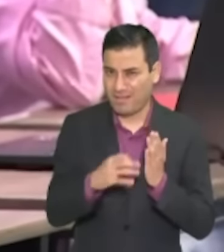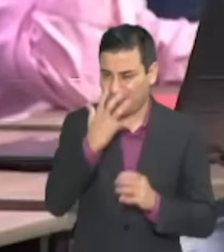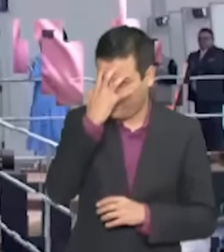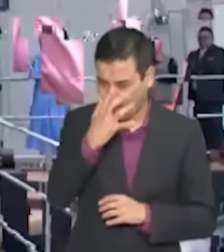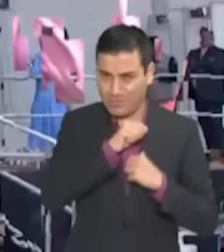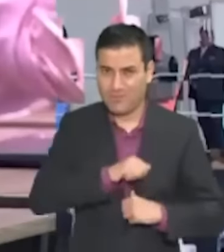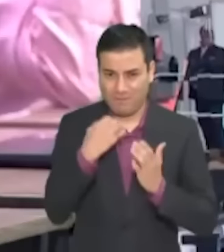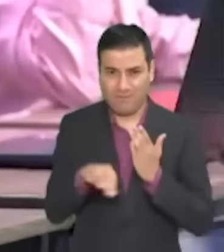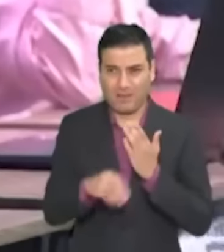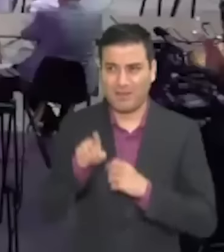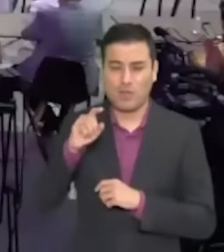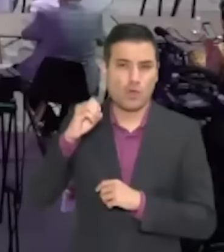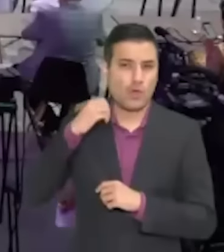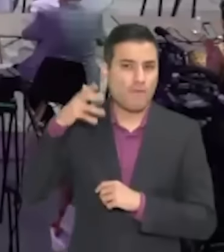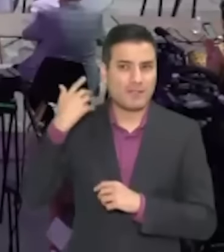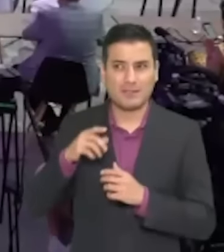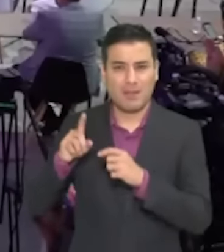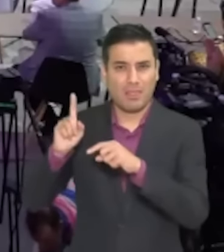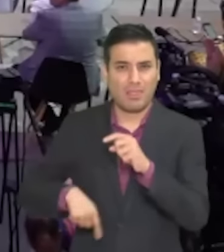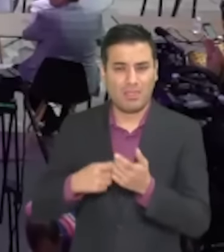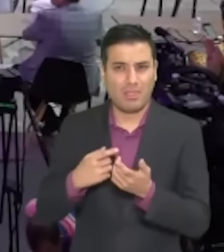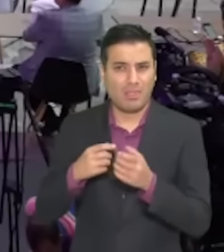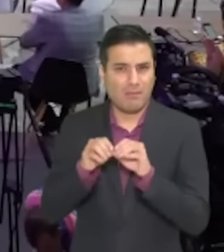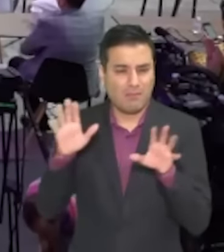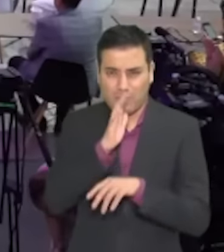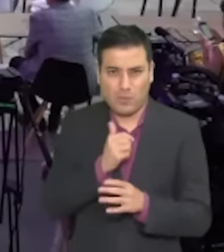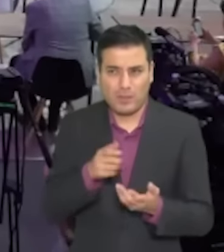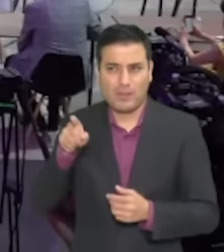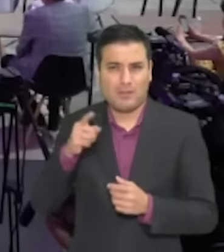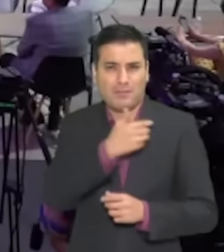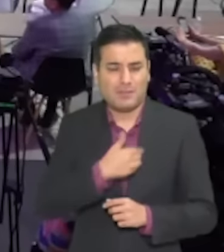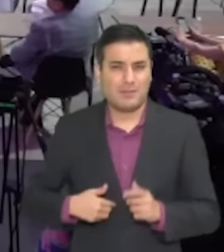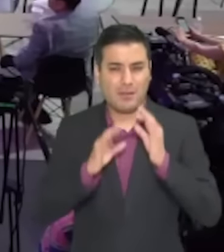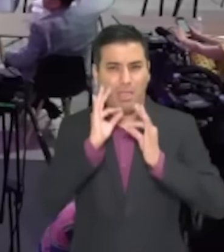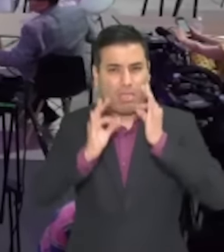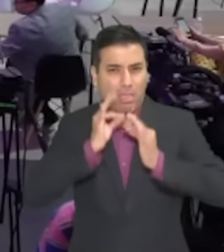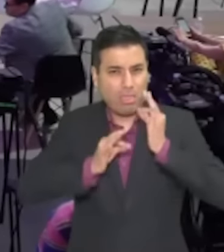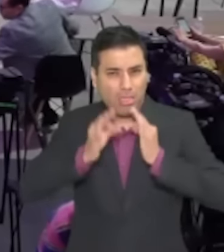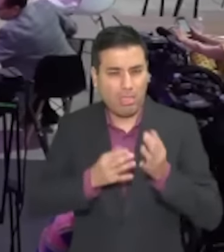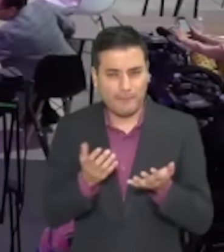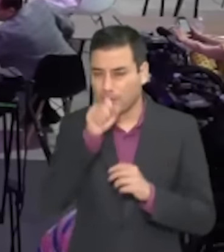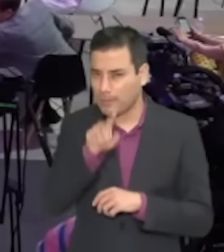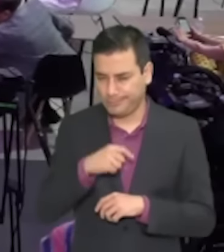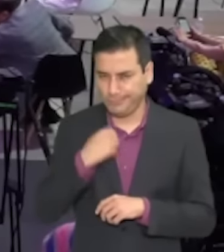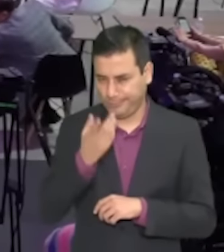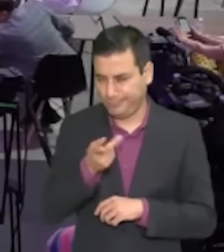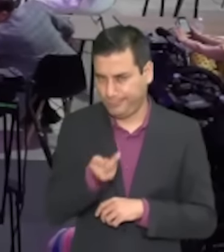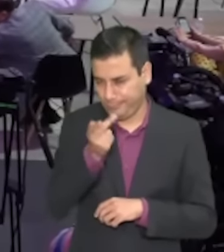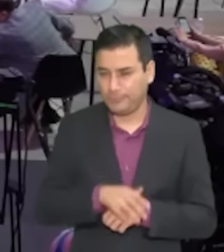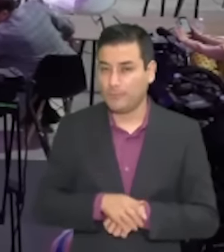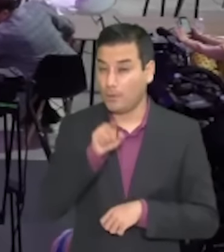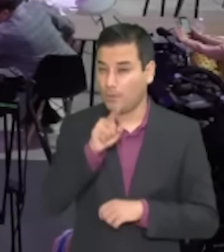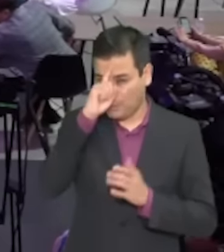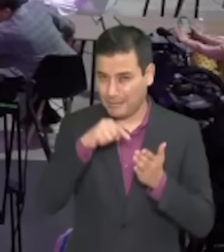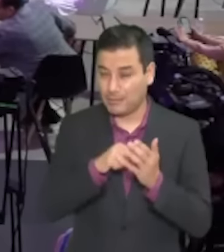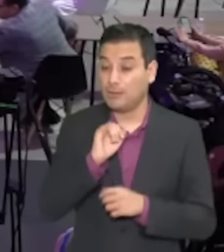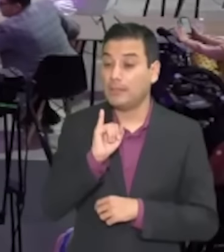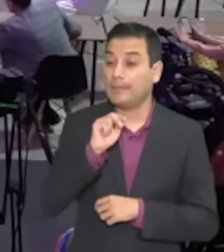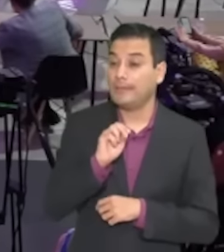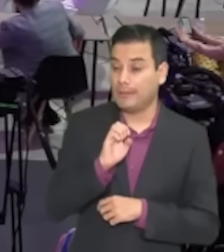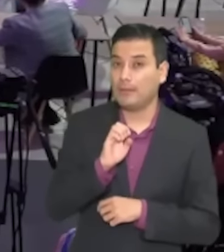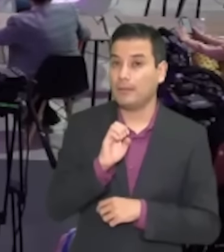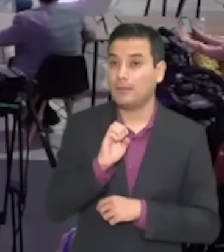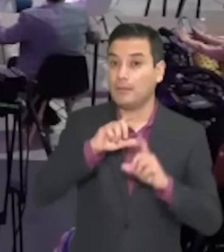propias facultades para suspender las conferencias de prensa que se convirtieron en una extensión de una campaña presidencial. Y también reiterarle si está usted convencida de que el INE le está entregando al